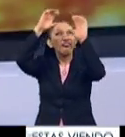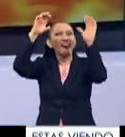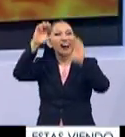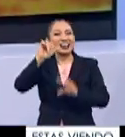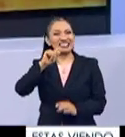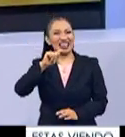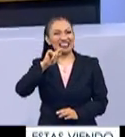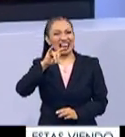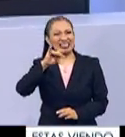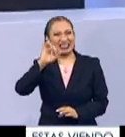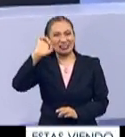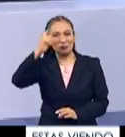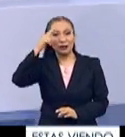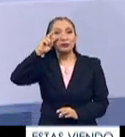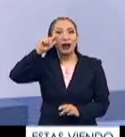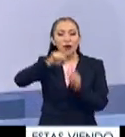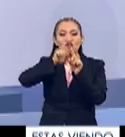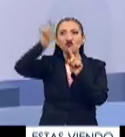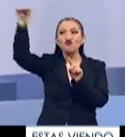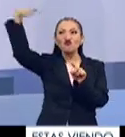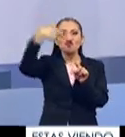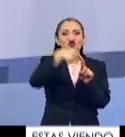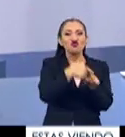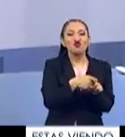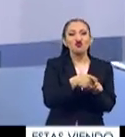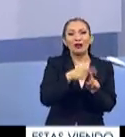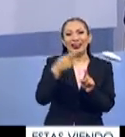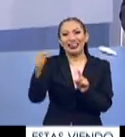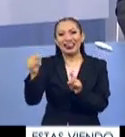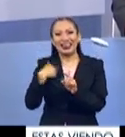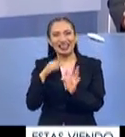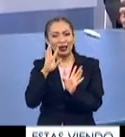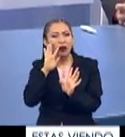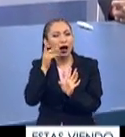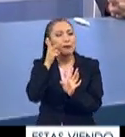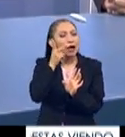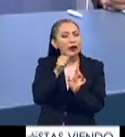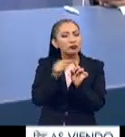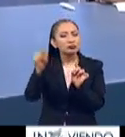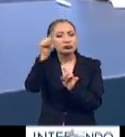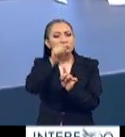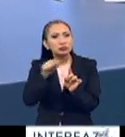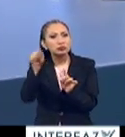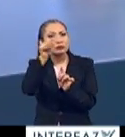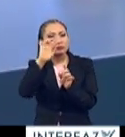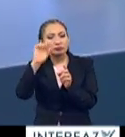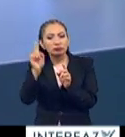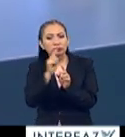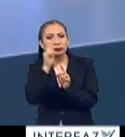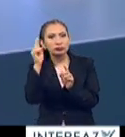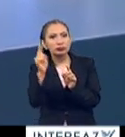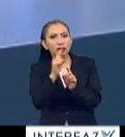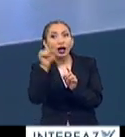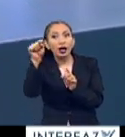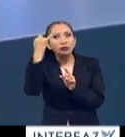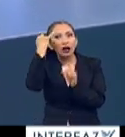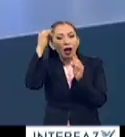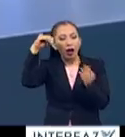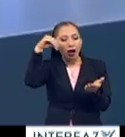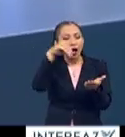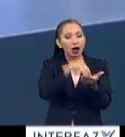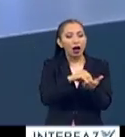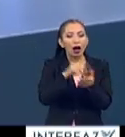el espacio para que pasaran las ondas gravitacionales y los hicieran oscilar. Y con eso se inventó